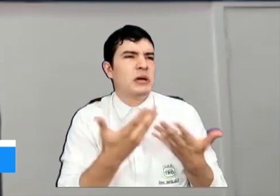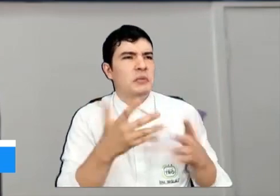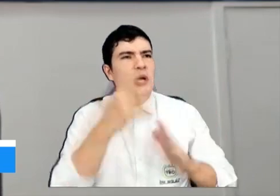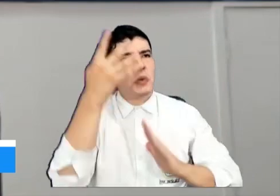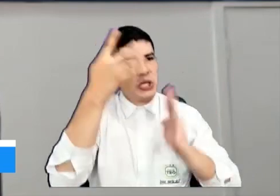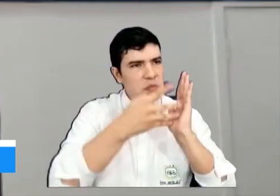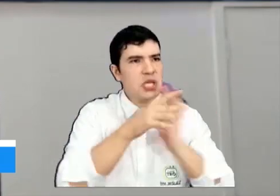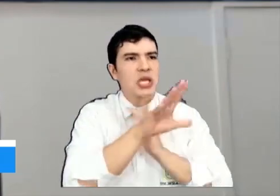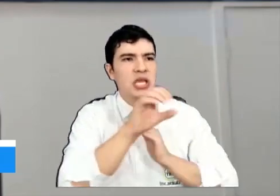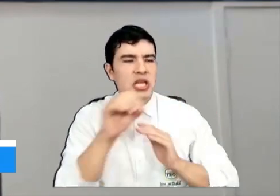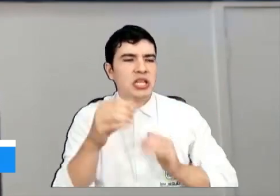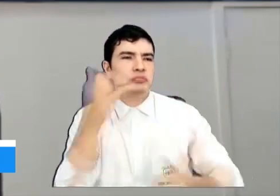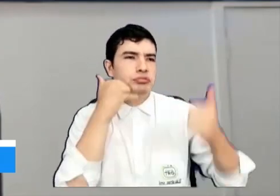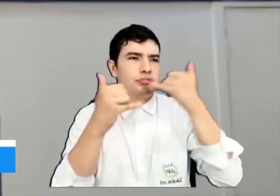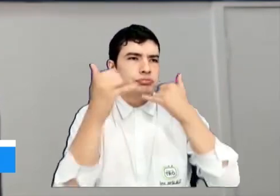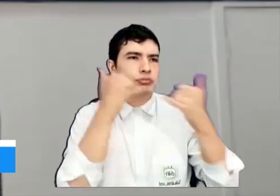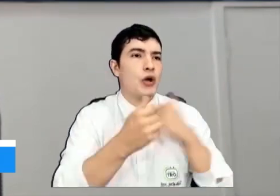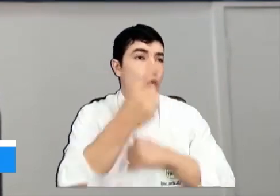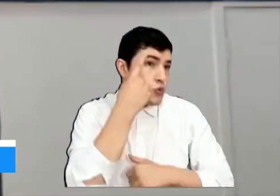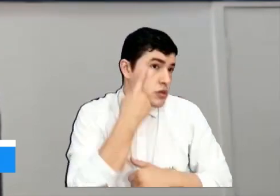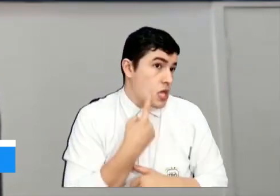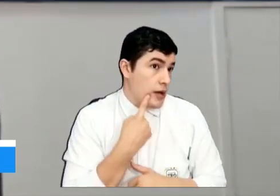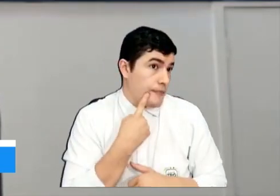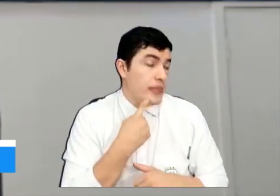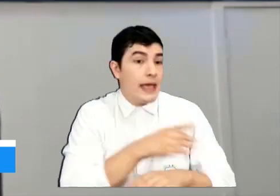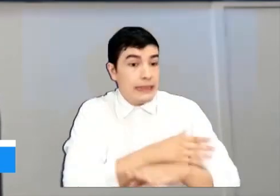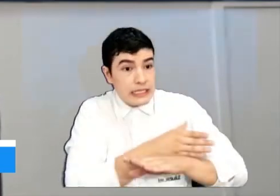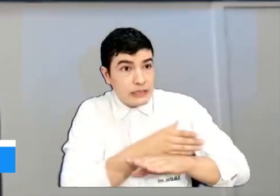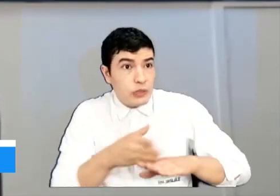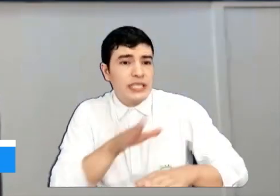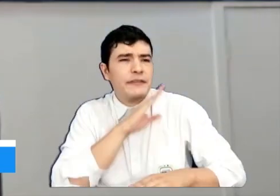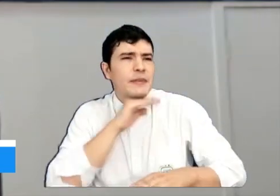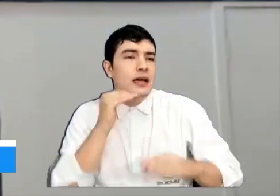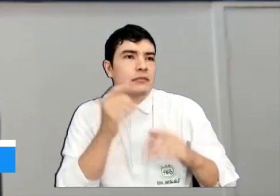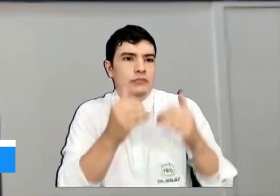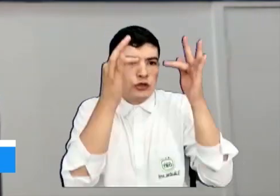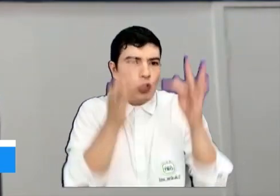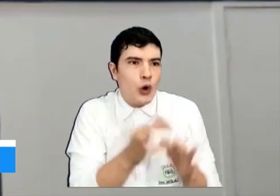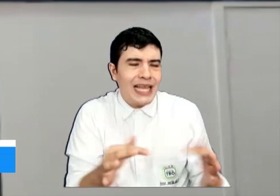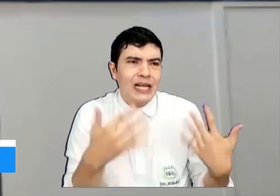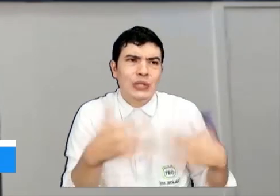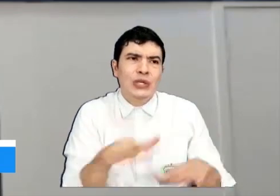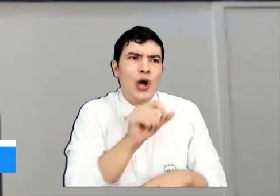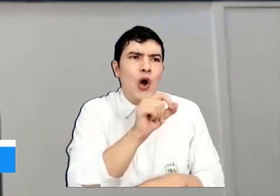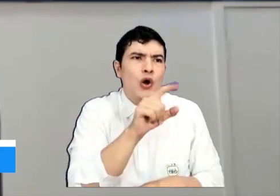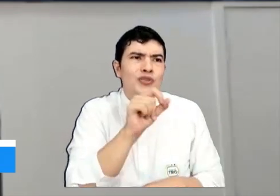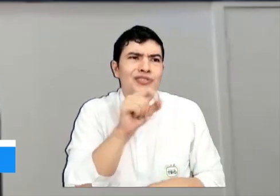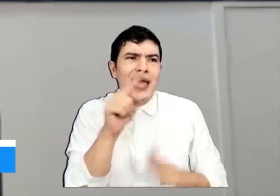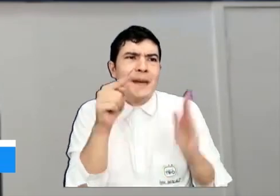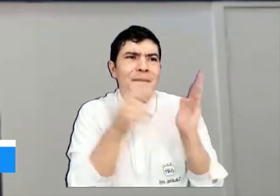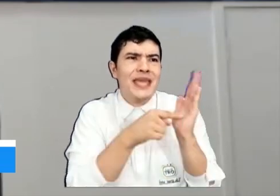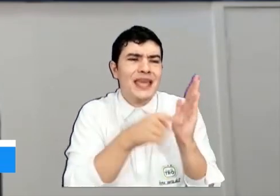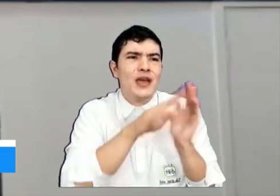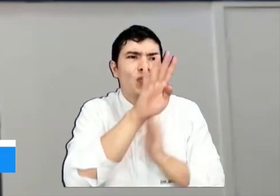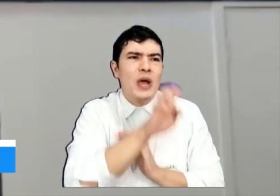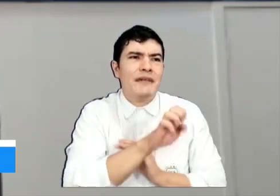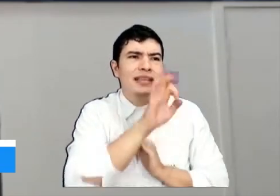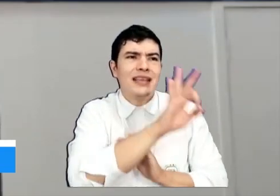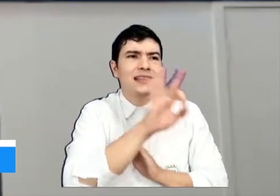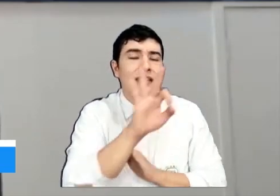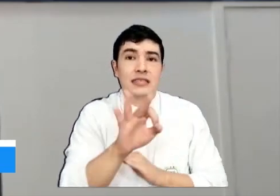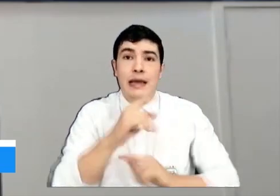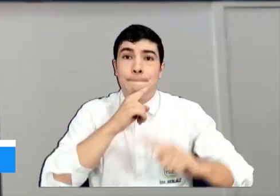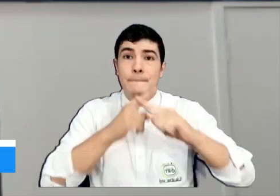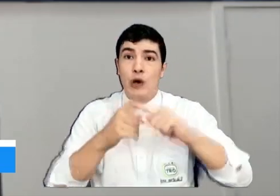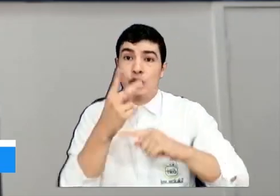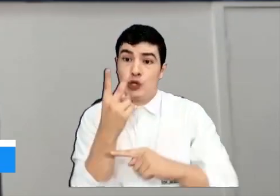es que hemos doblado las llamadas. Han entrado al mes un incremento del 150%. Quiero decirle a la ciudadanía que un